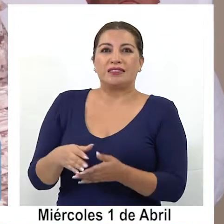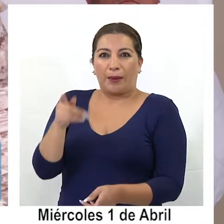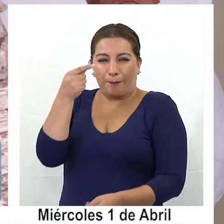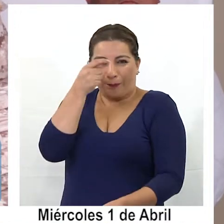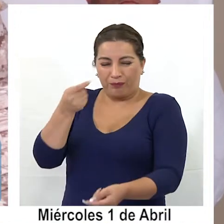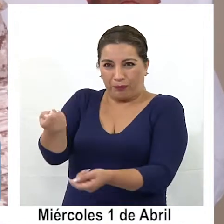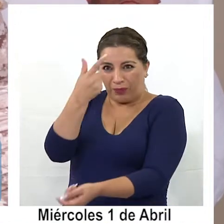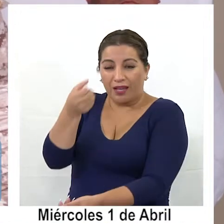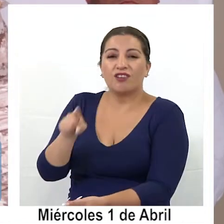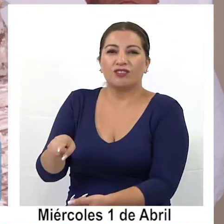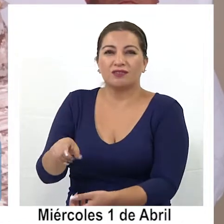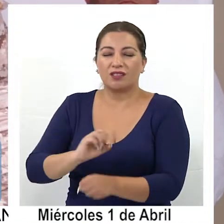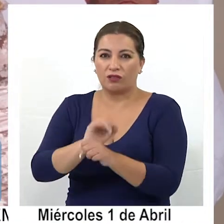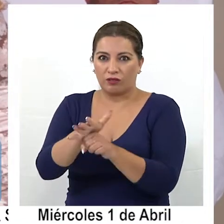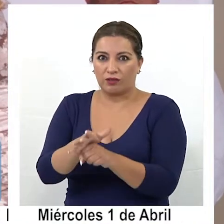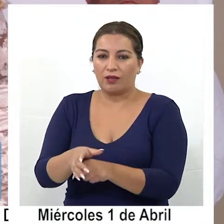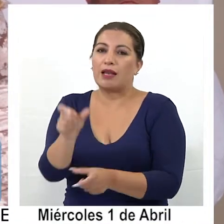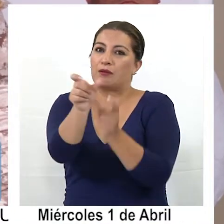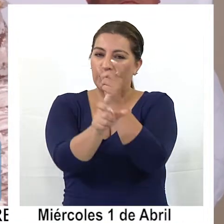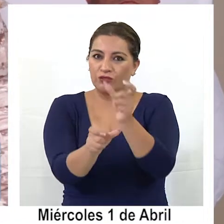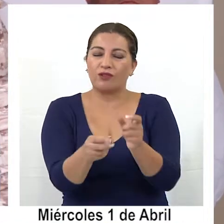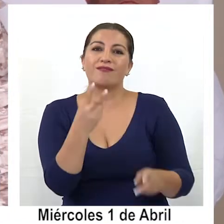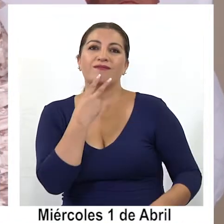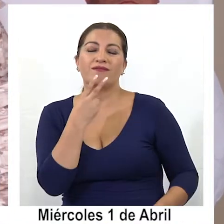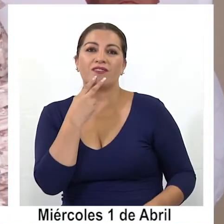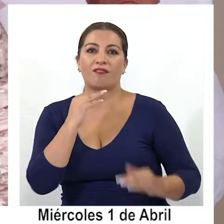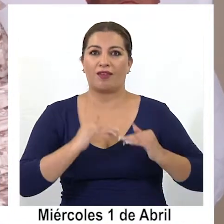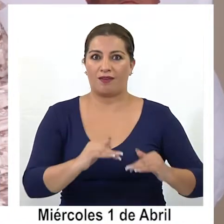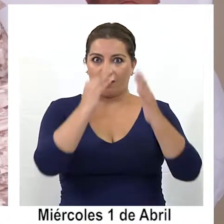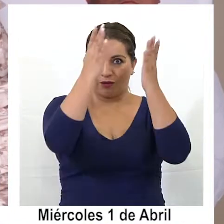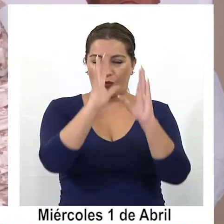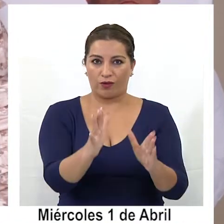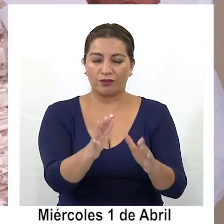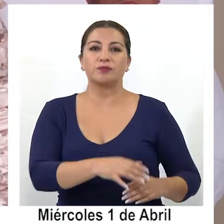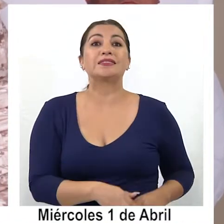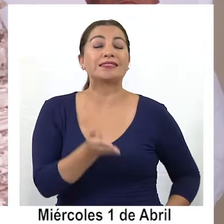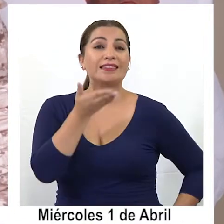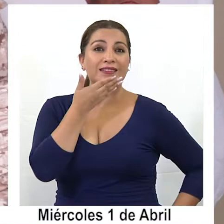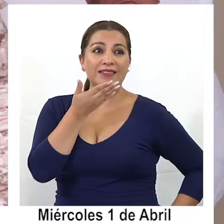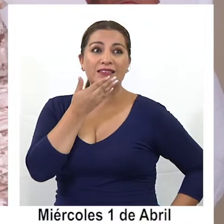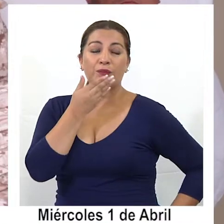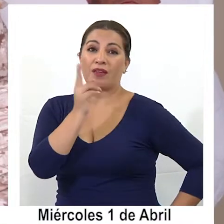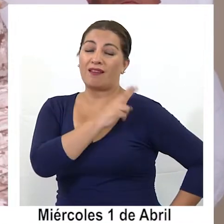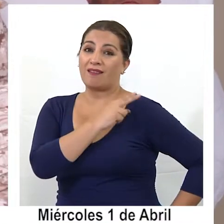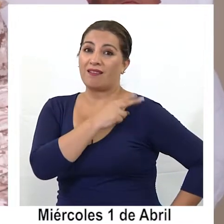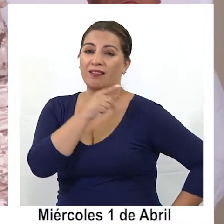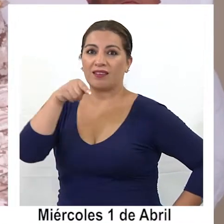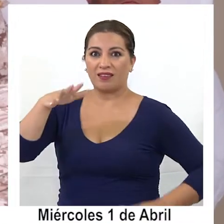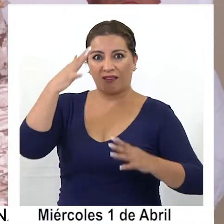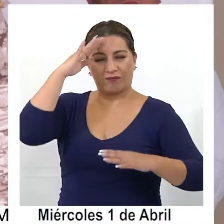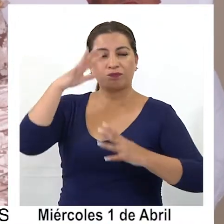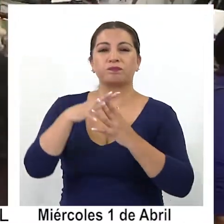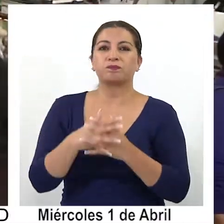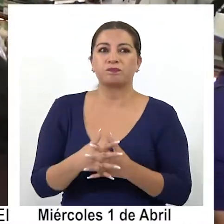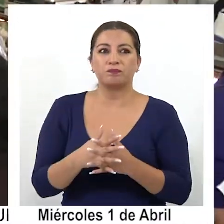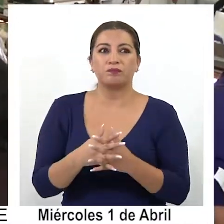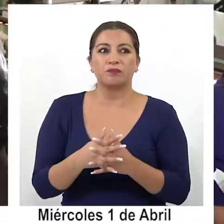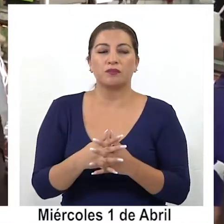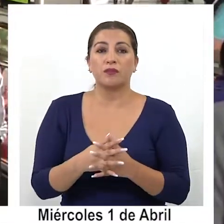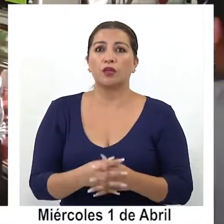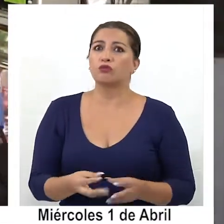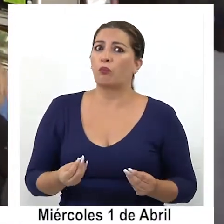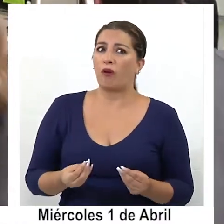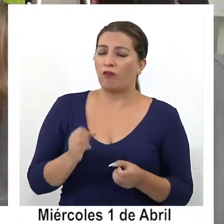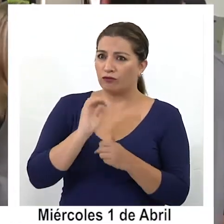ellos como para la población que conviene con ellos en la localidad de Guara. Por otro lado, el general Paiva anunció que gracias al buen